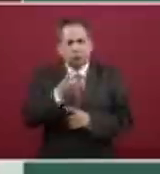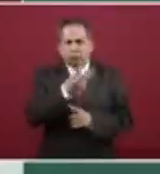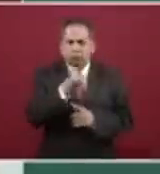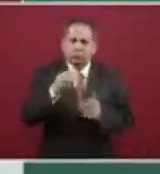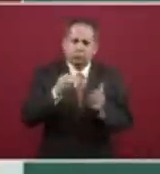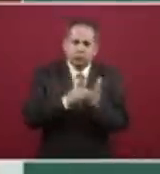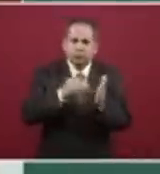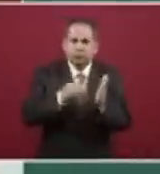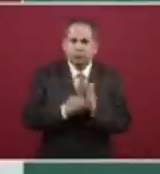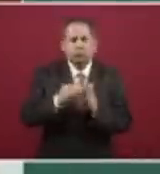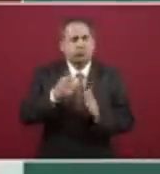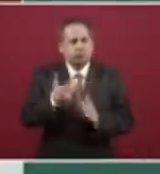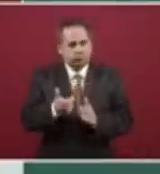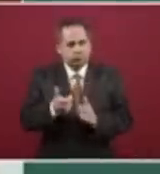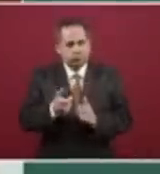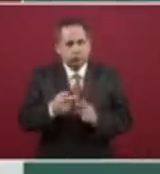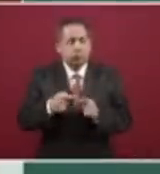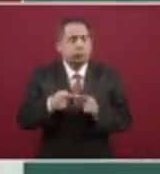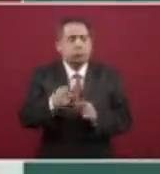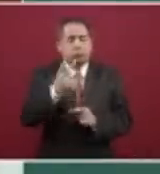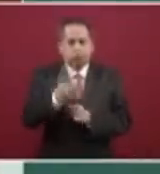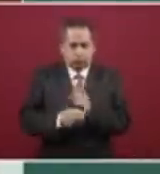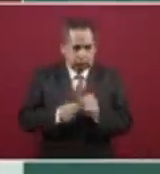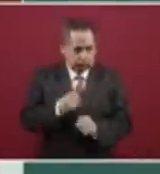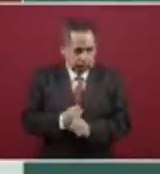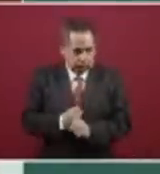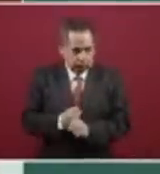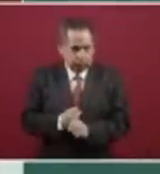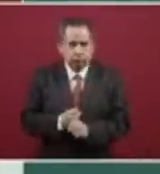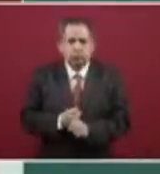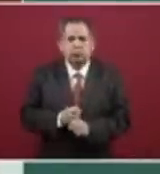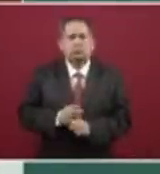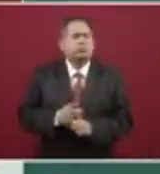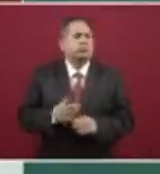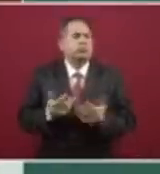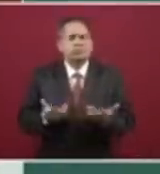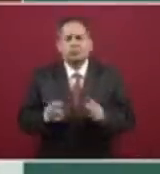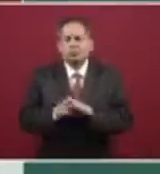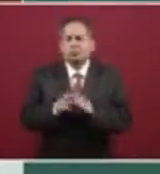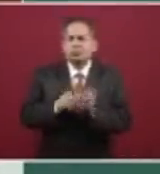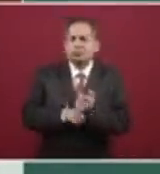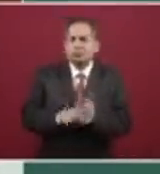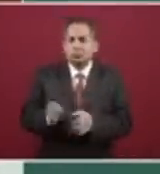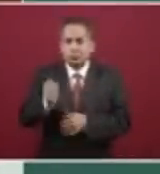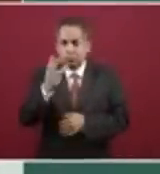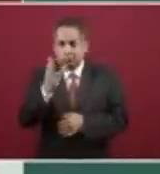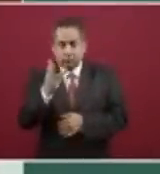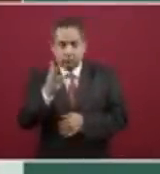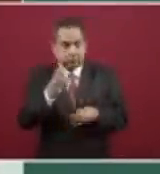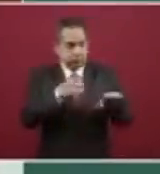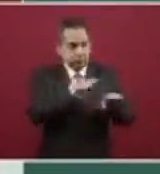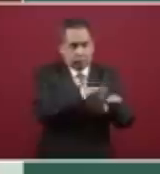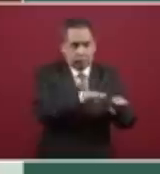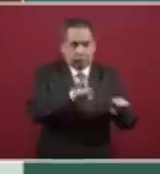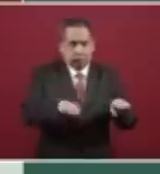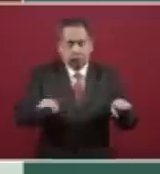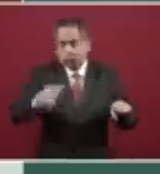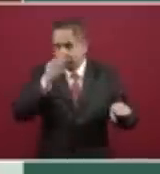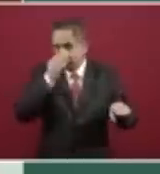mil millones de pesos ejecutar en cuatro años el resultado sería contar con tres pistas únicamente